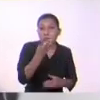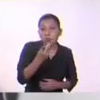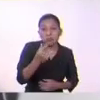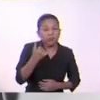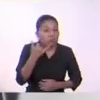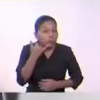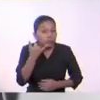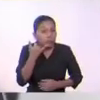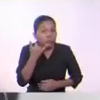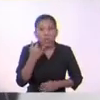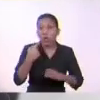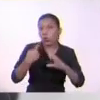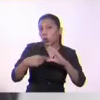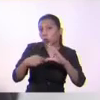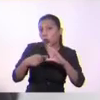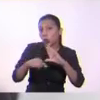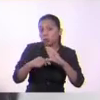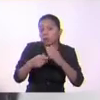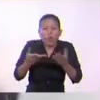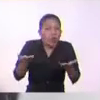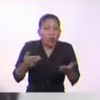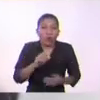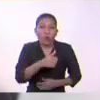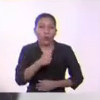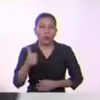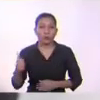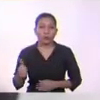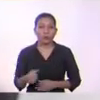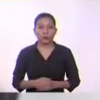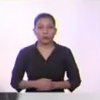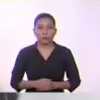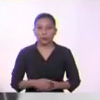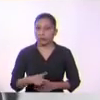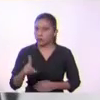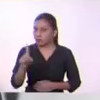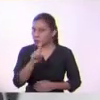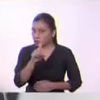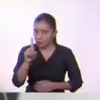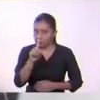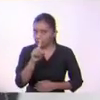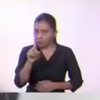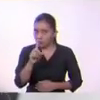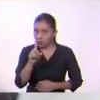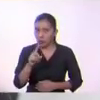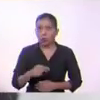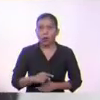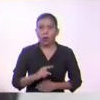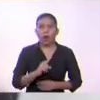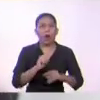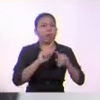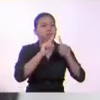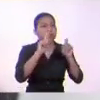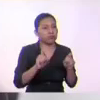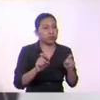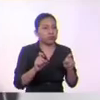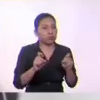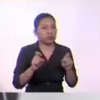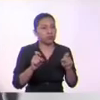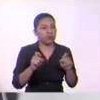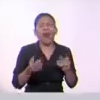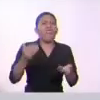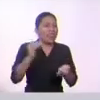correo electrónico, entre otros. No hagas las preguntas que ya había